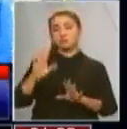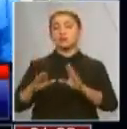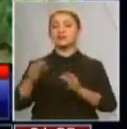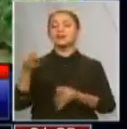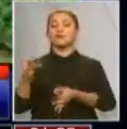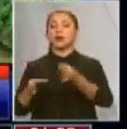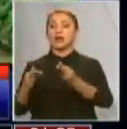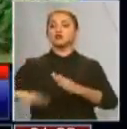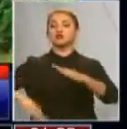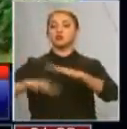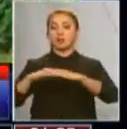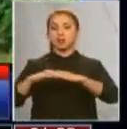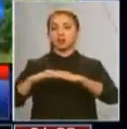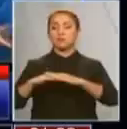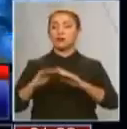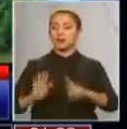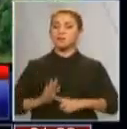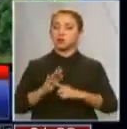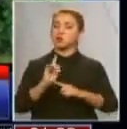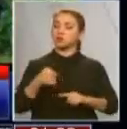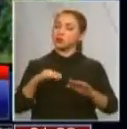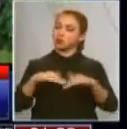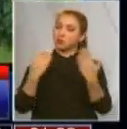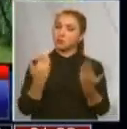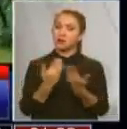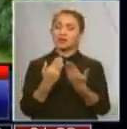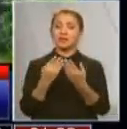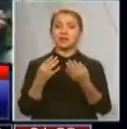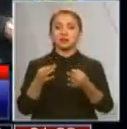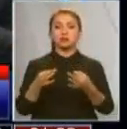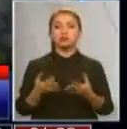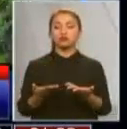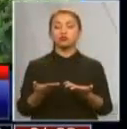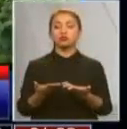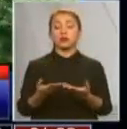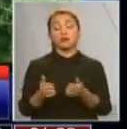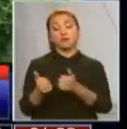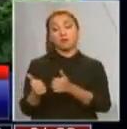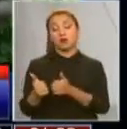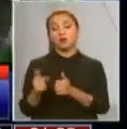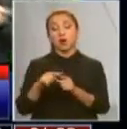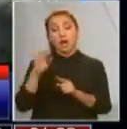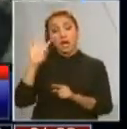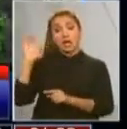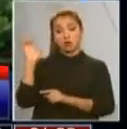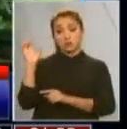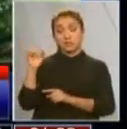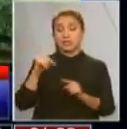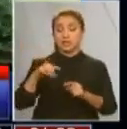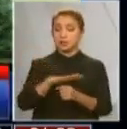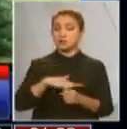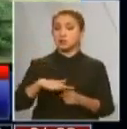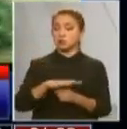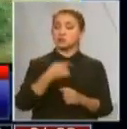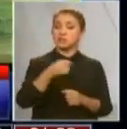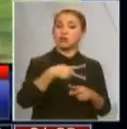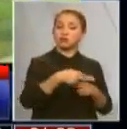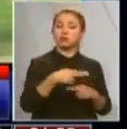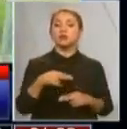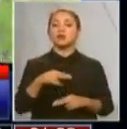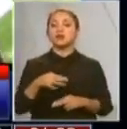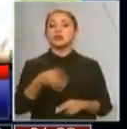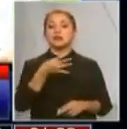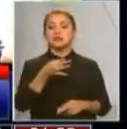superiores para demostrar nuestra completa y total, bueno, inocencia. Y esta Senador. situación la hemos